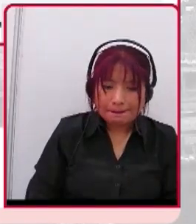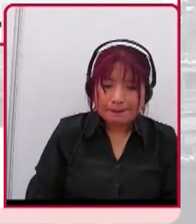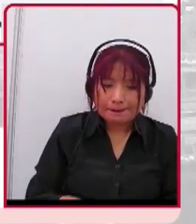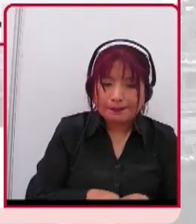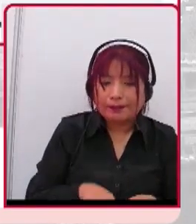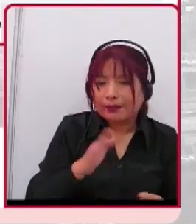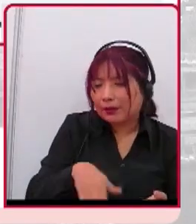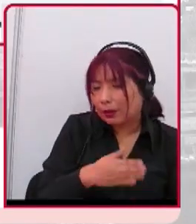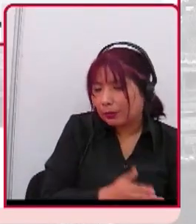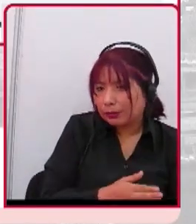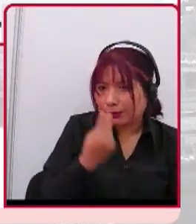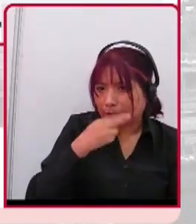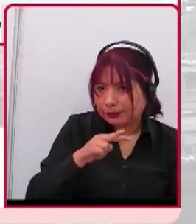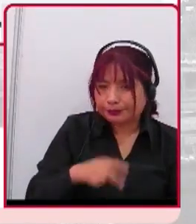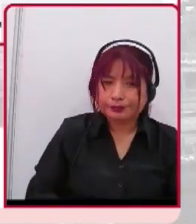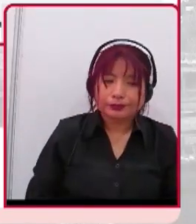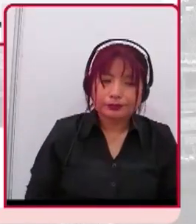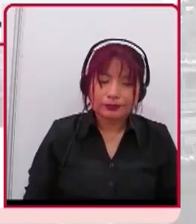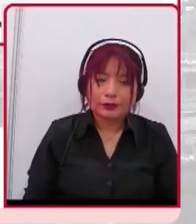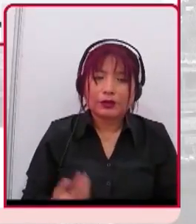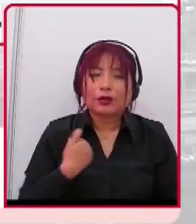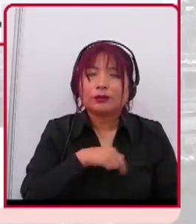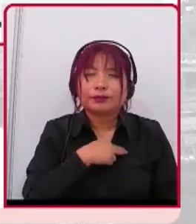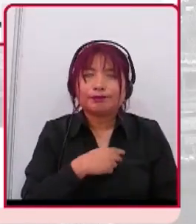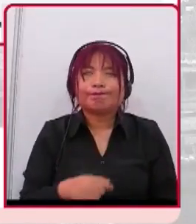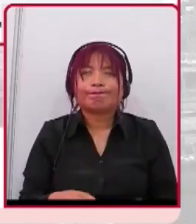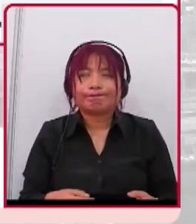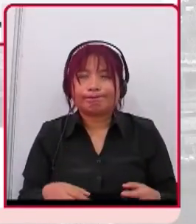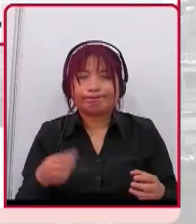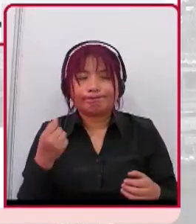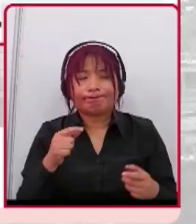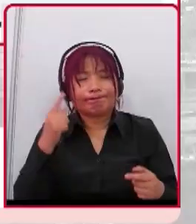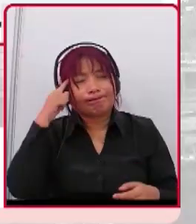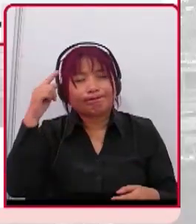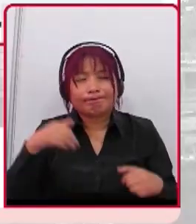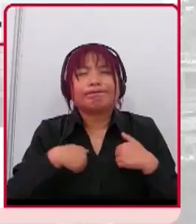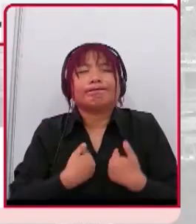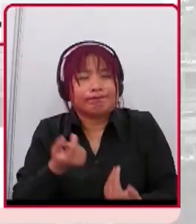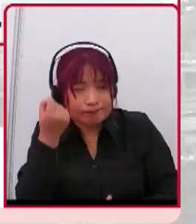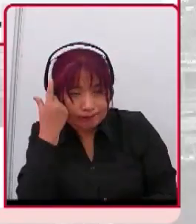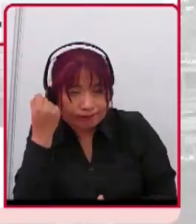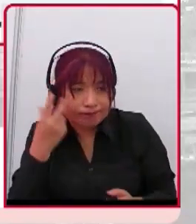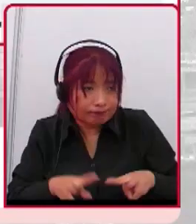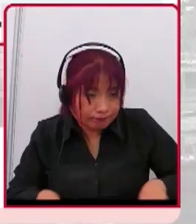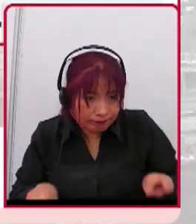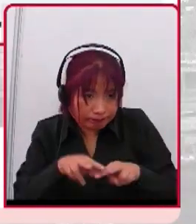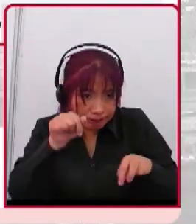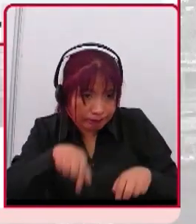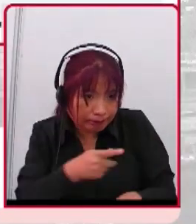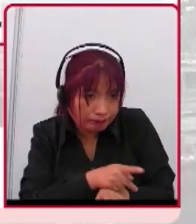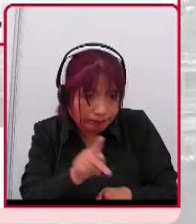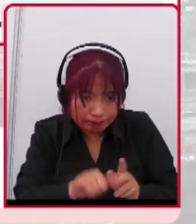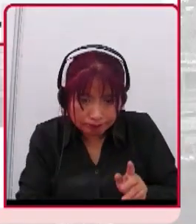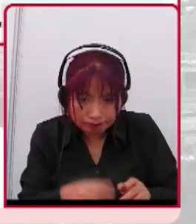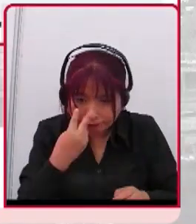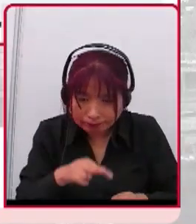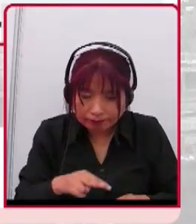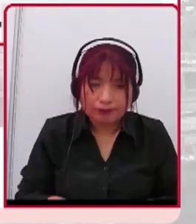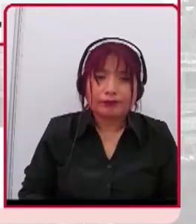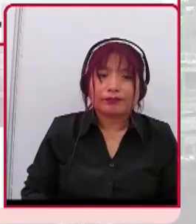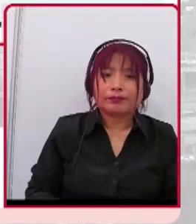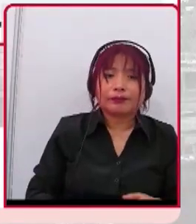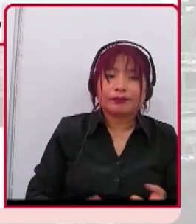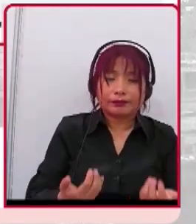El problema tradicional, básicamente nosotros para poder comprender el valor del proyecto que nosotros hemos